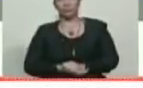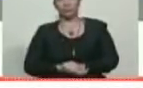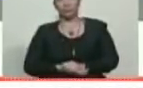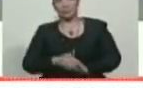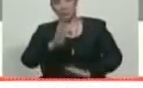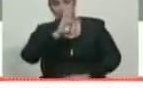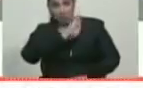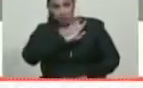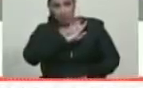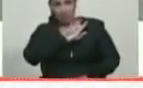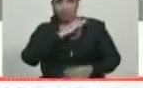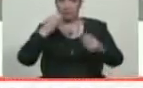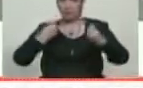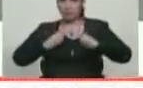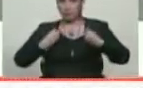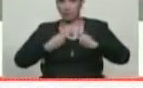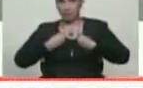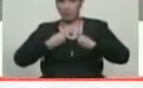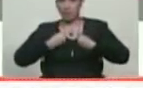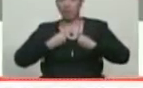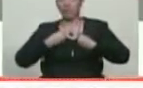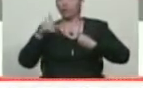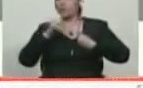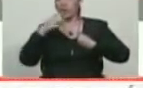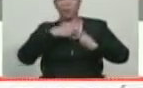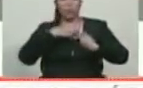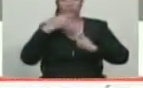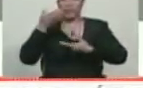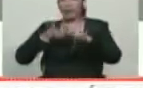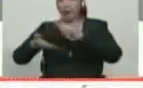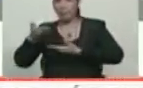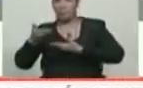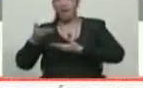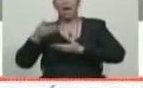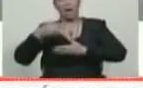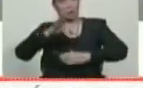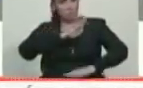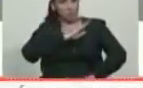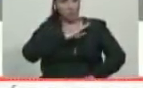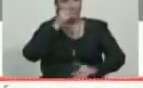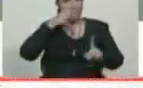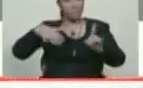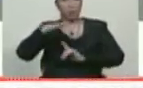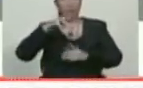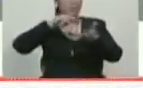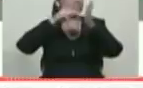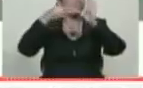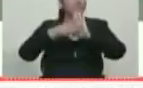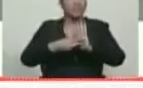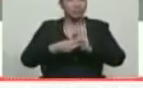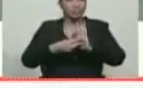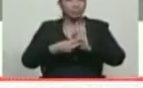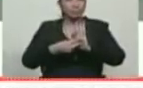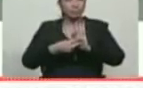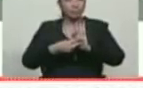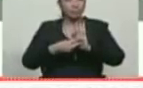La soberanía reside intransferiblemente. ¿Qué significa eso?